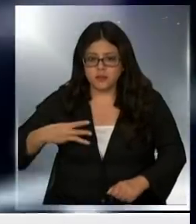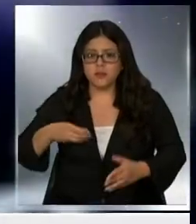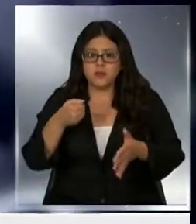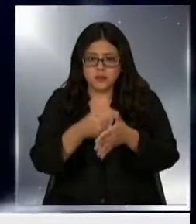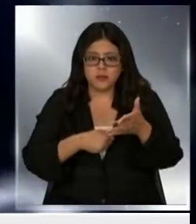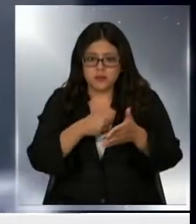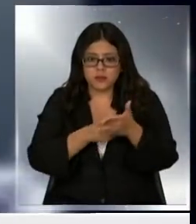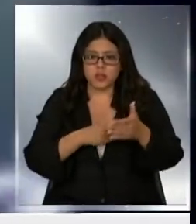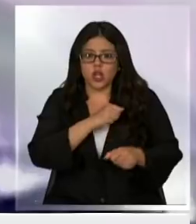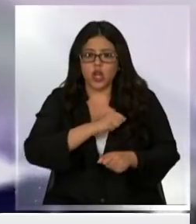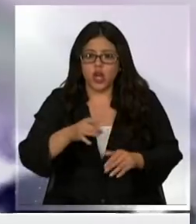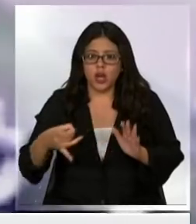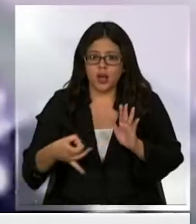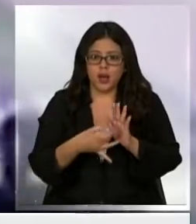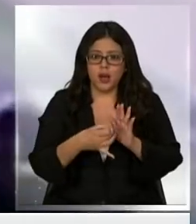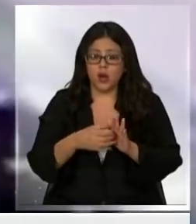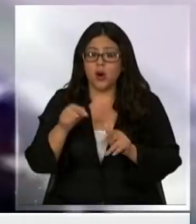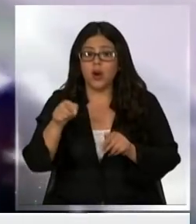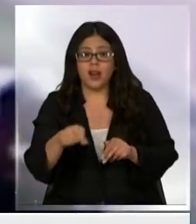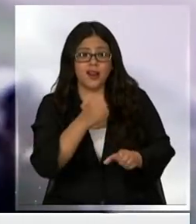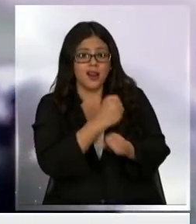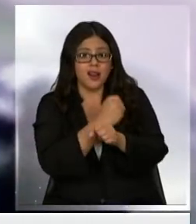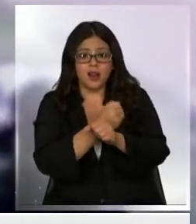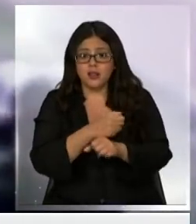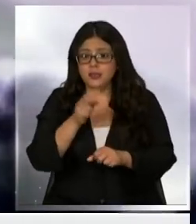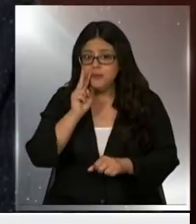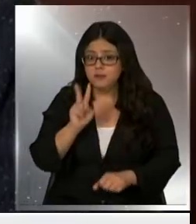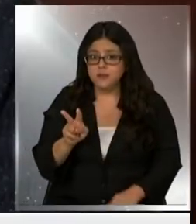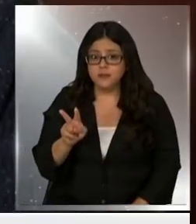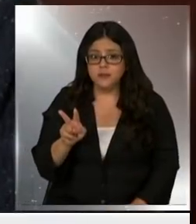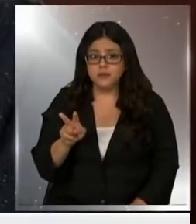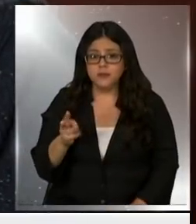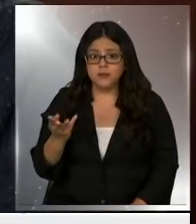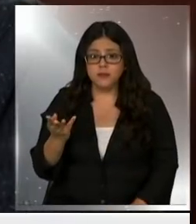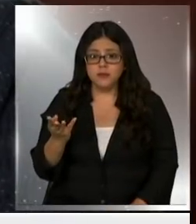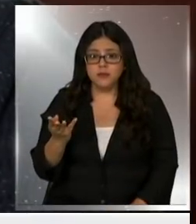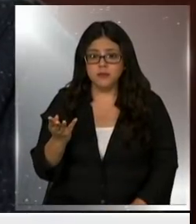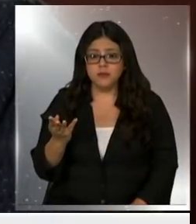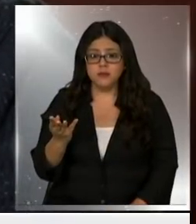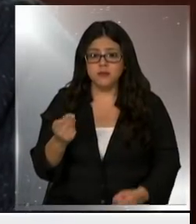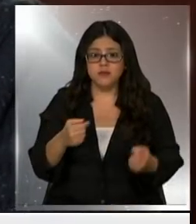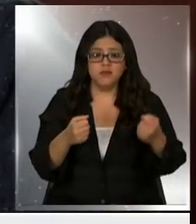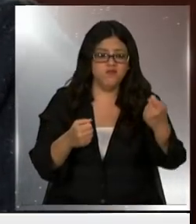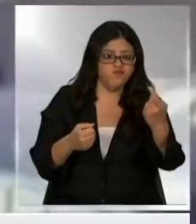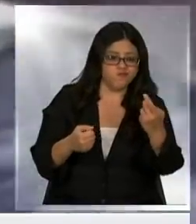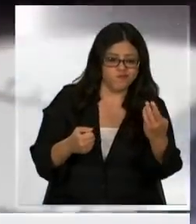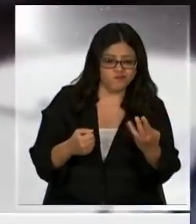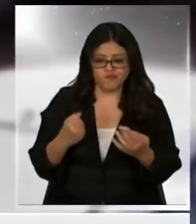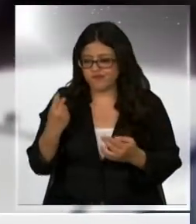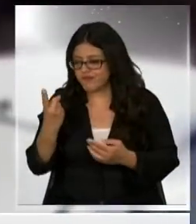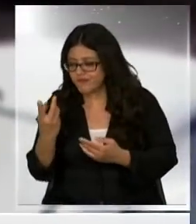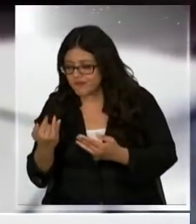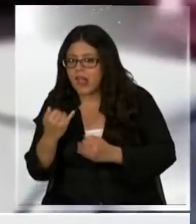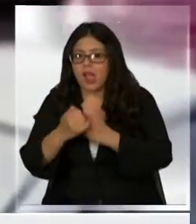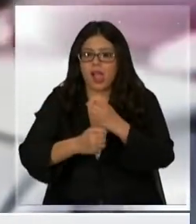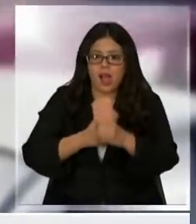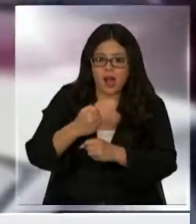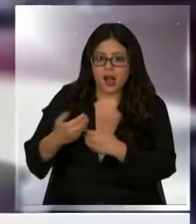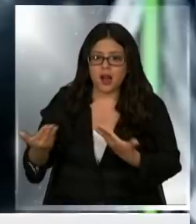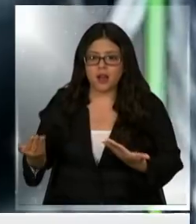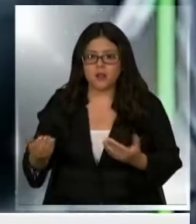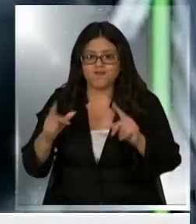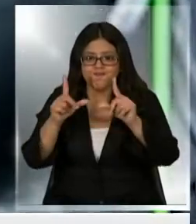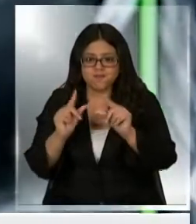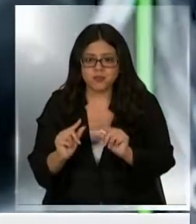combatir la delincuencia. De carabineros yo he visto pasar contaditas con las dos manos en varios años.